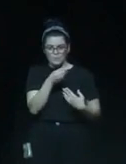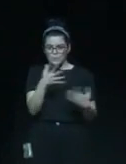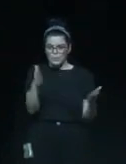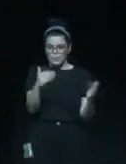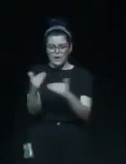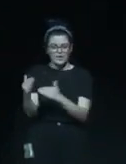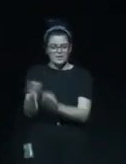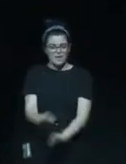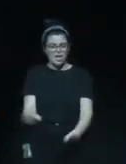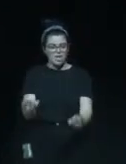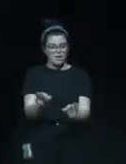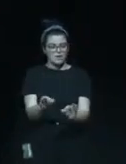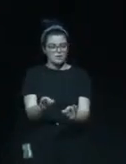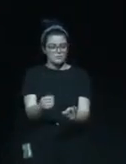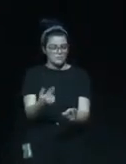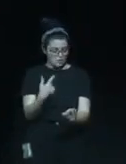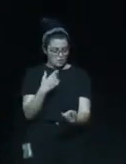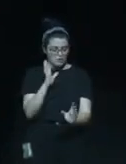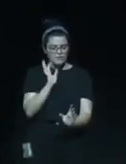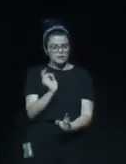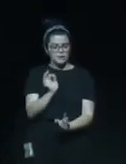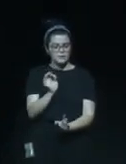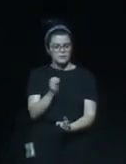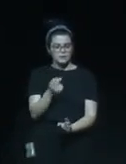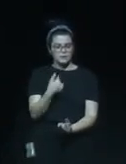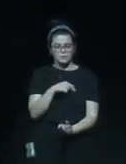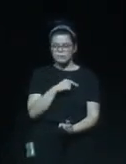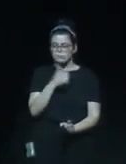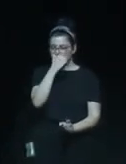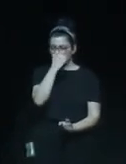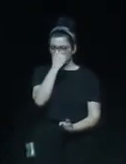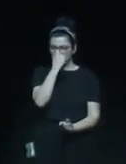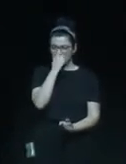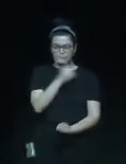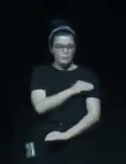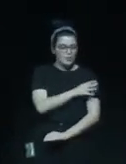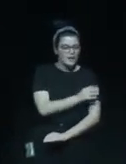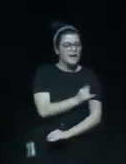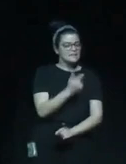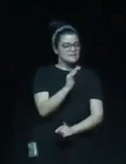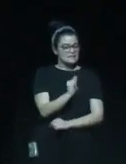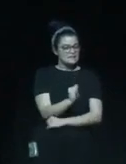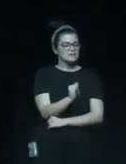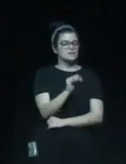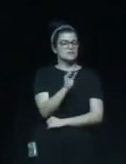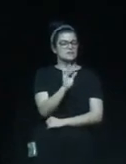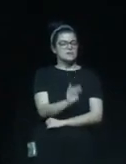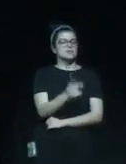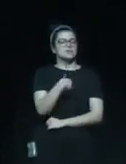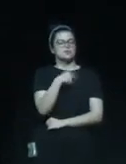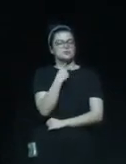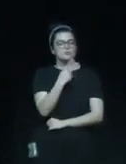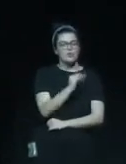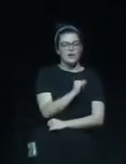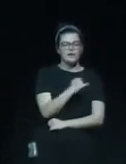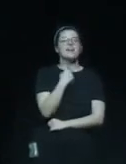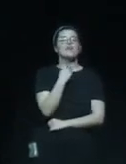porque efectivamente tenemos el poder en nuestras manos, tenemos la voz. Tenemos las cuerdas,